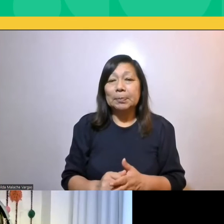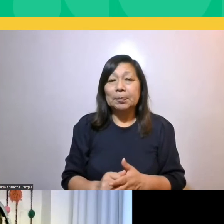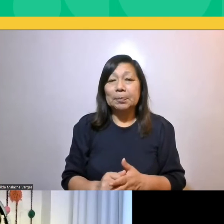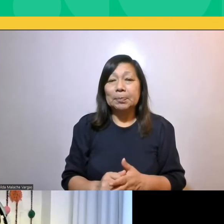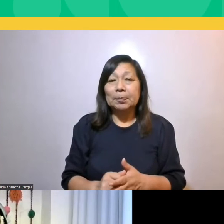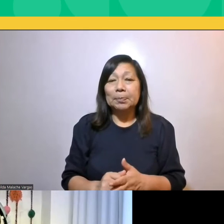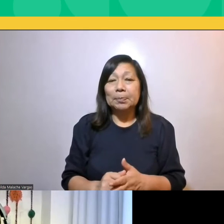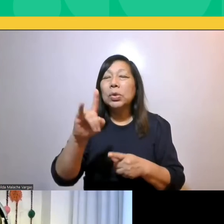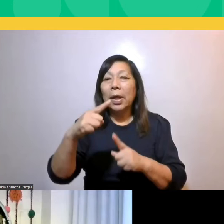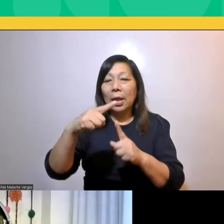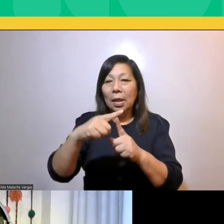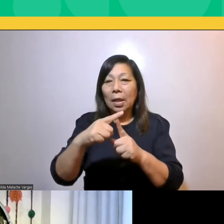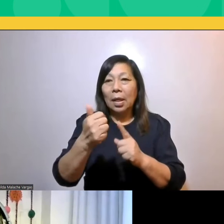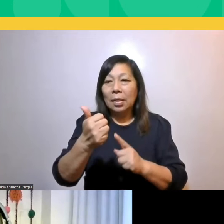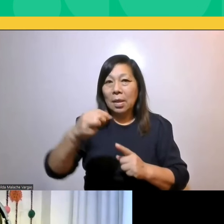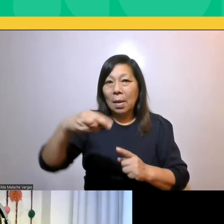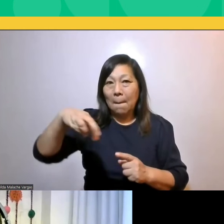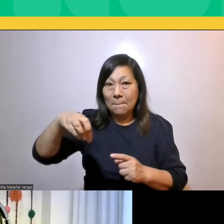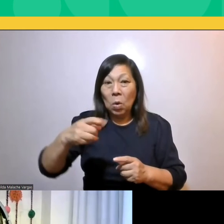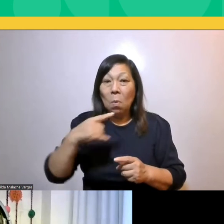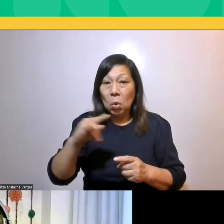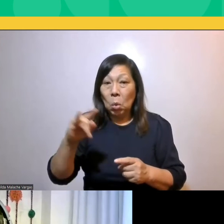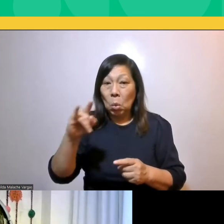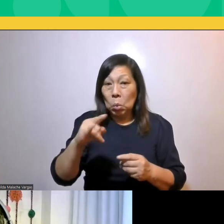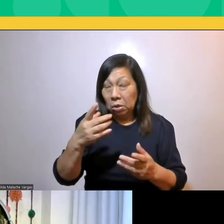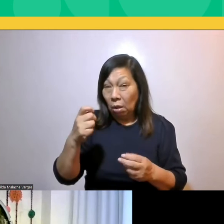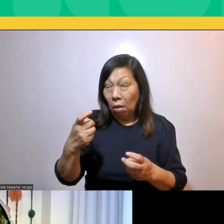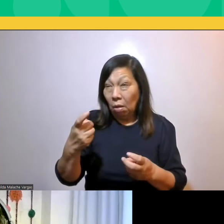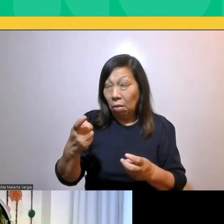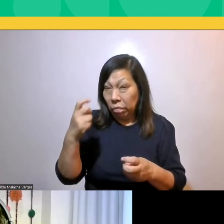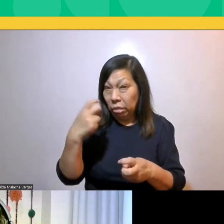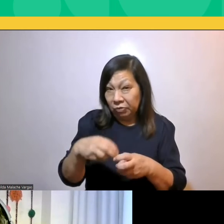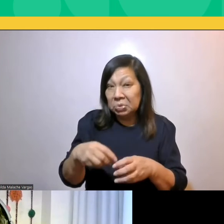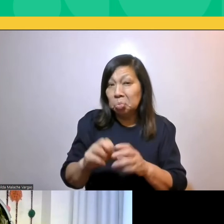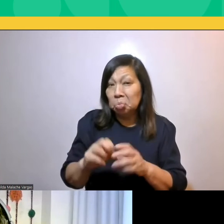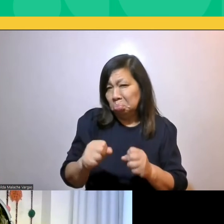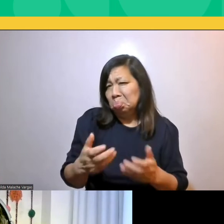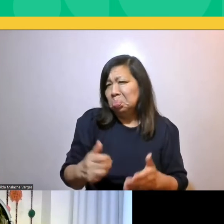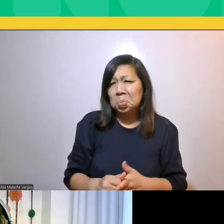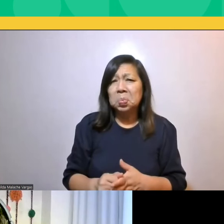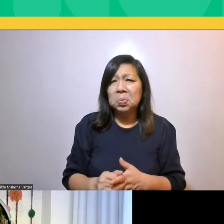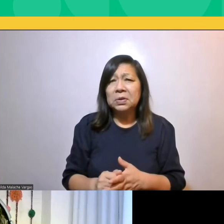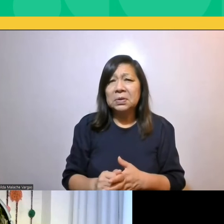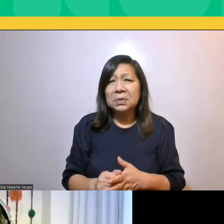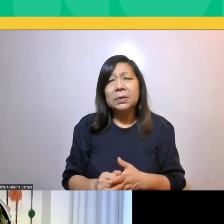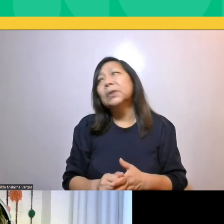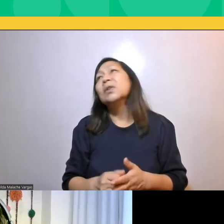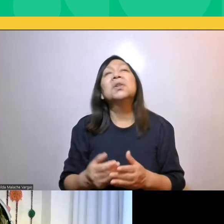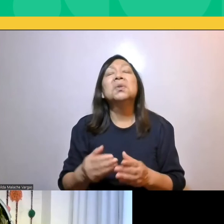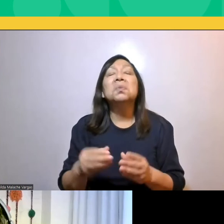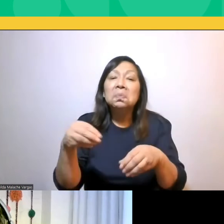tampón, ¿puedo utilizar lubricante para que sea menos difícil? Sí, se puede usar un lubricante